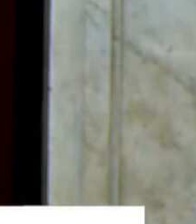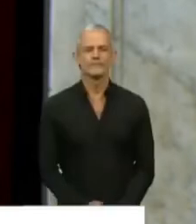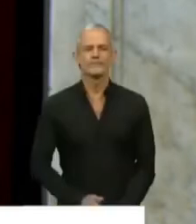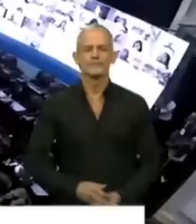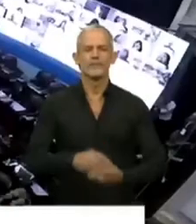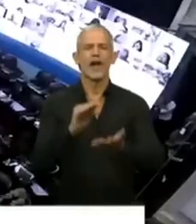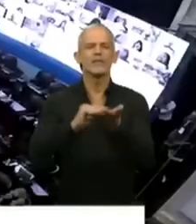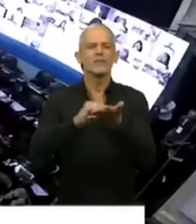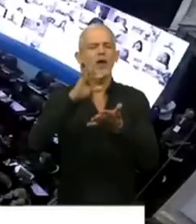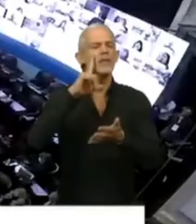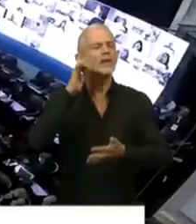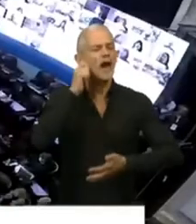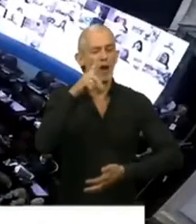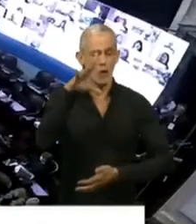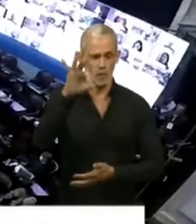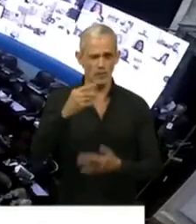Gracias, señor presidente.